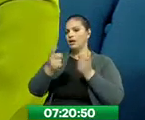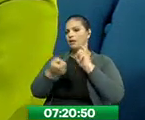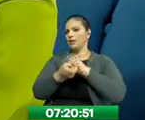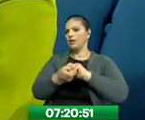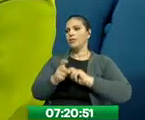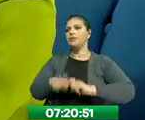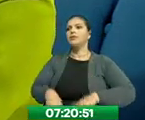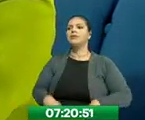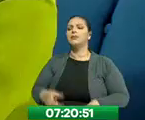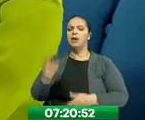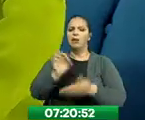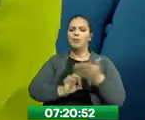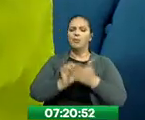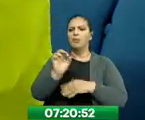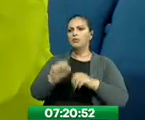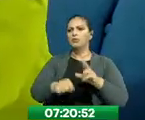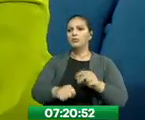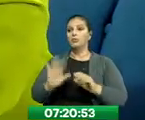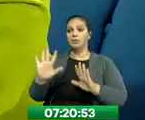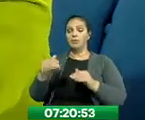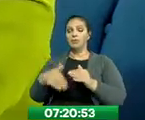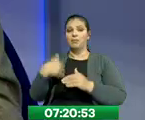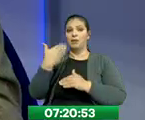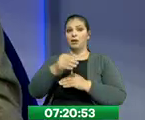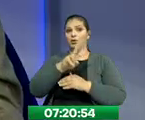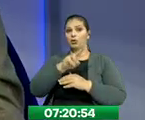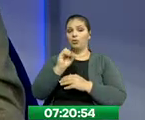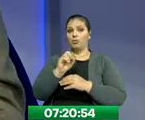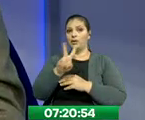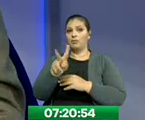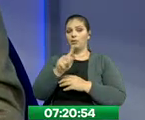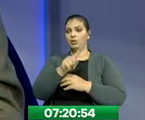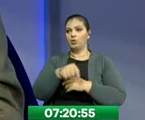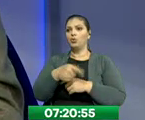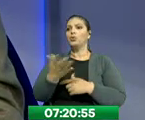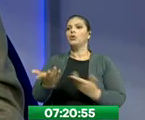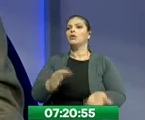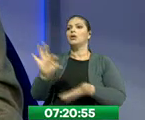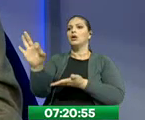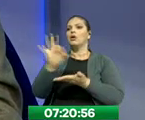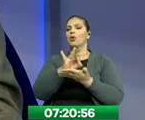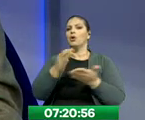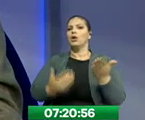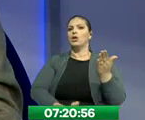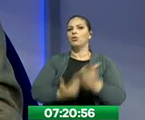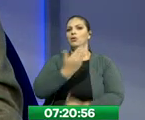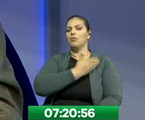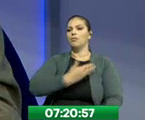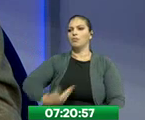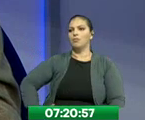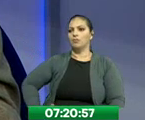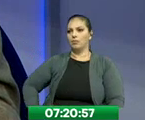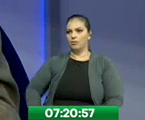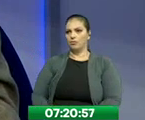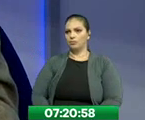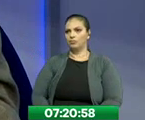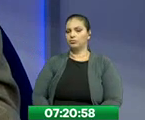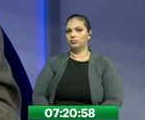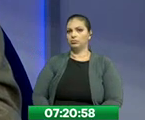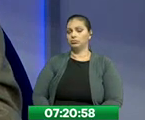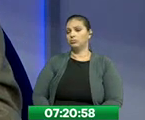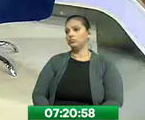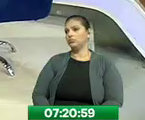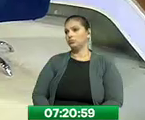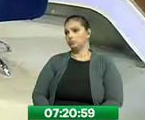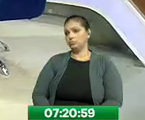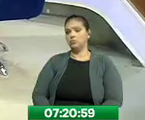más cerca de lo que podemos esperar o imaginar. Bueno, digamos que no estará la mesa puesta. ¿No va a quedar la mesa servida? No. ¿Aún cuando